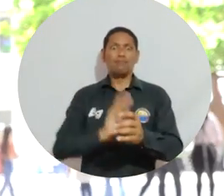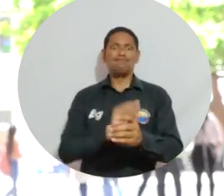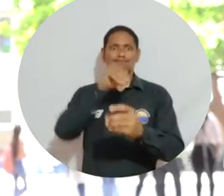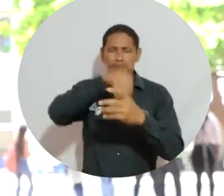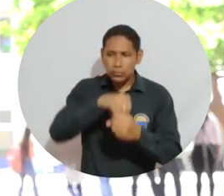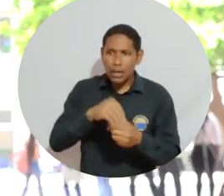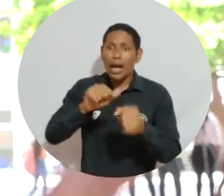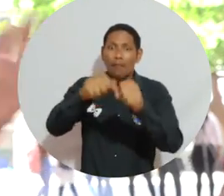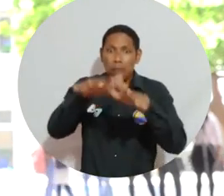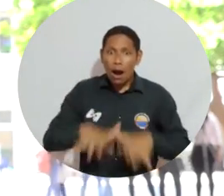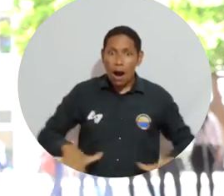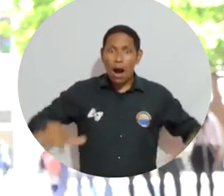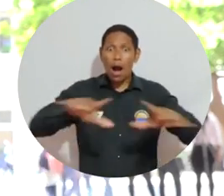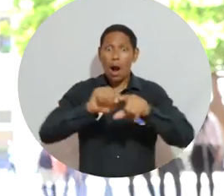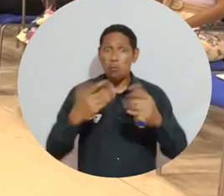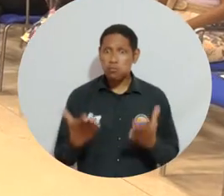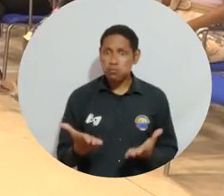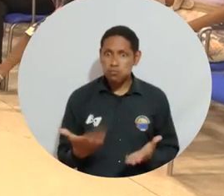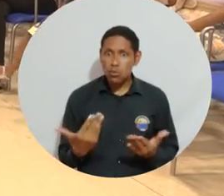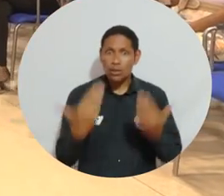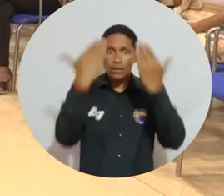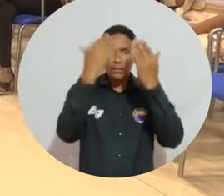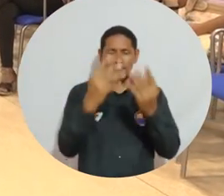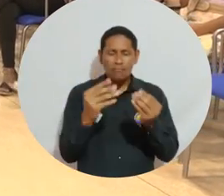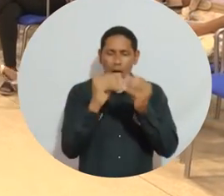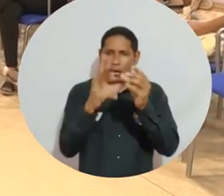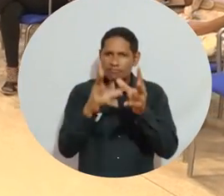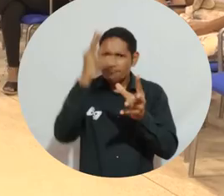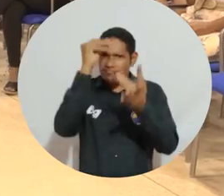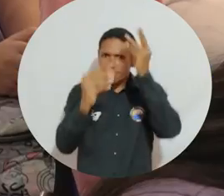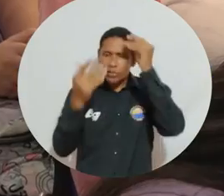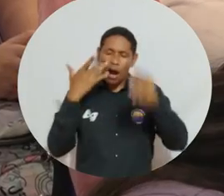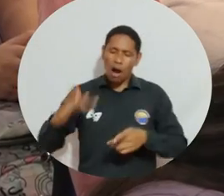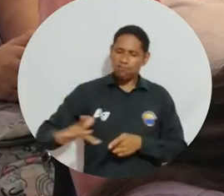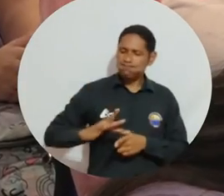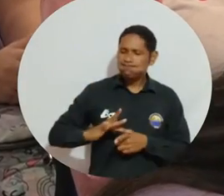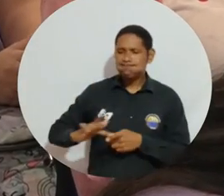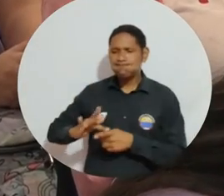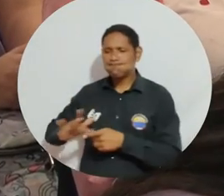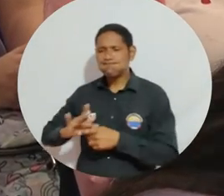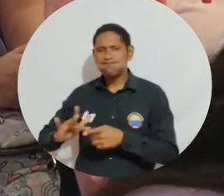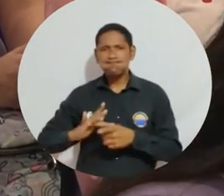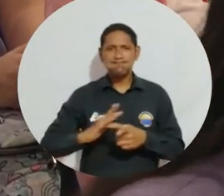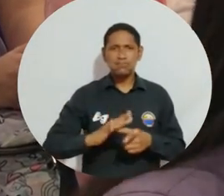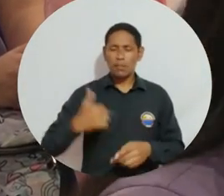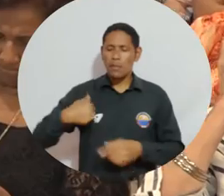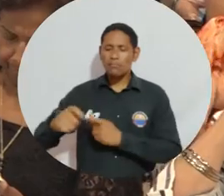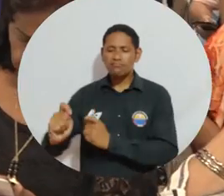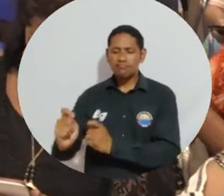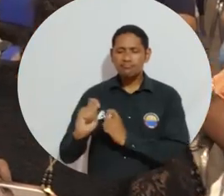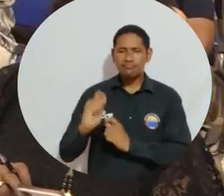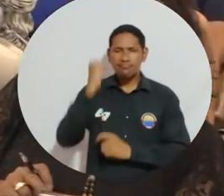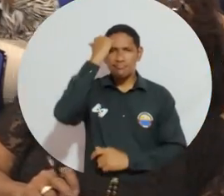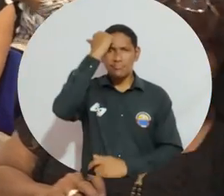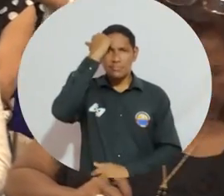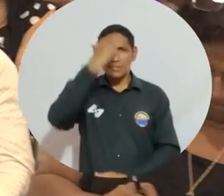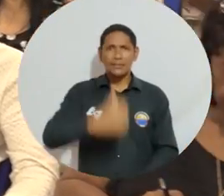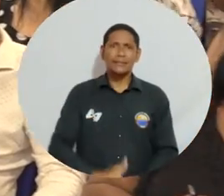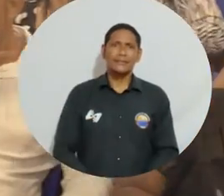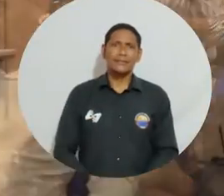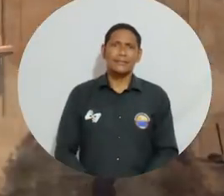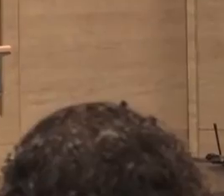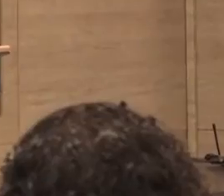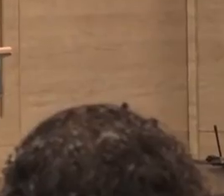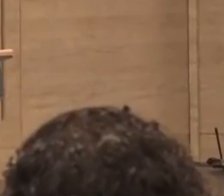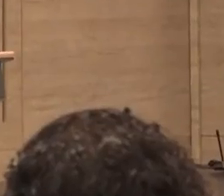inmersos a que se den estos espacios y tratar de llevarlo o ponerlo en la práctica en nuestro rol como docente.